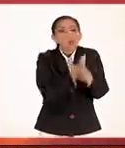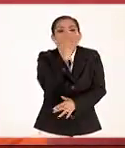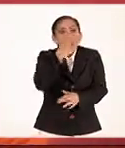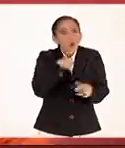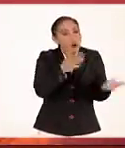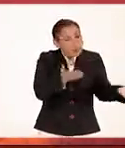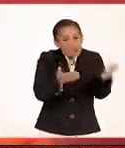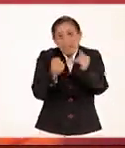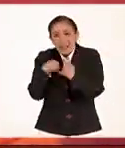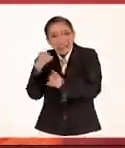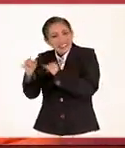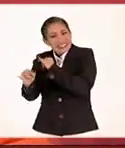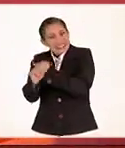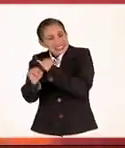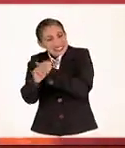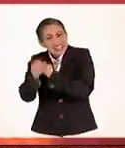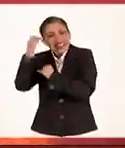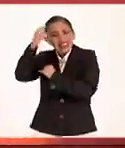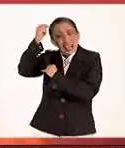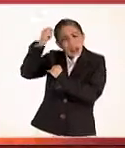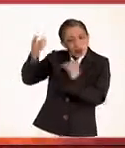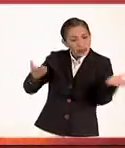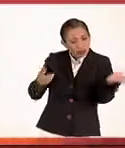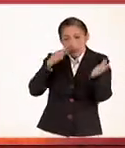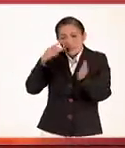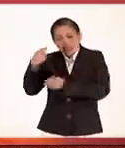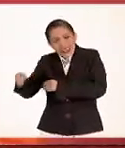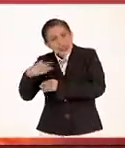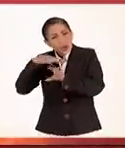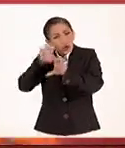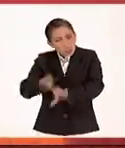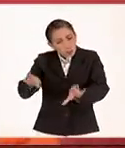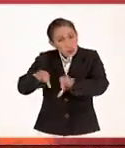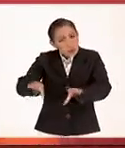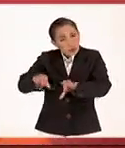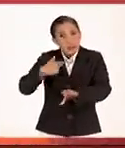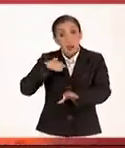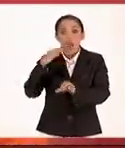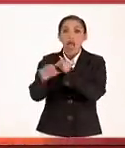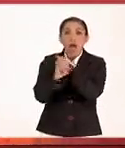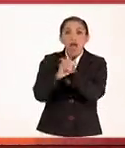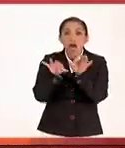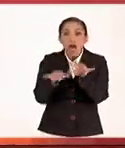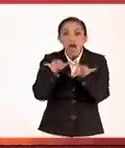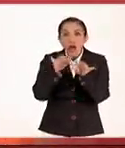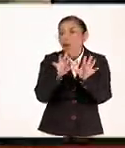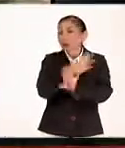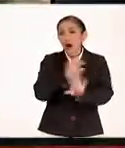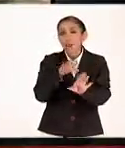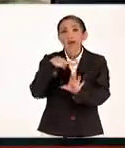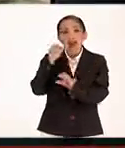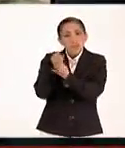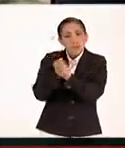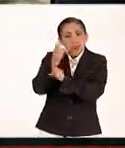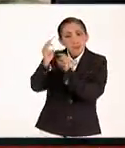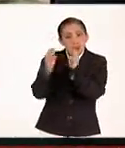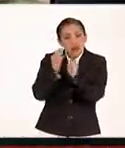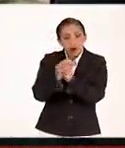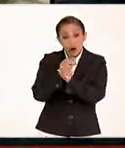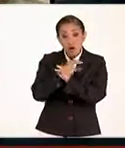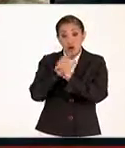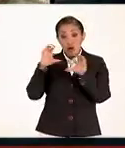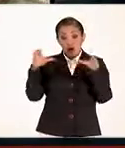acercarlos a la tecnología y el traerles que decirle sabes que tienes que usar la computadora pero no para chatear sino para hacer investigaciones mundiales la